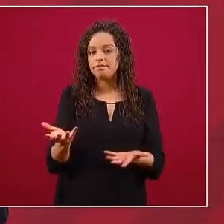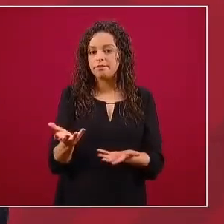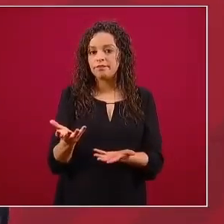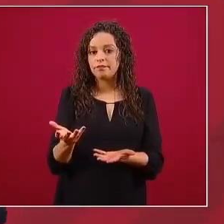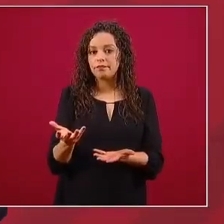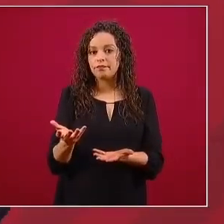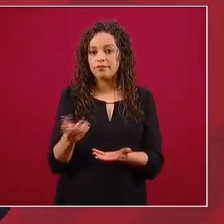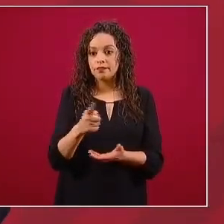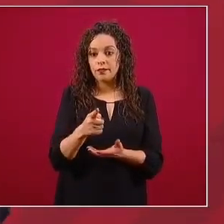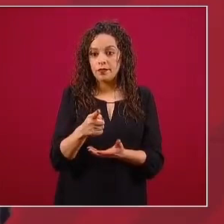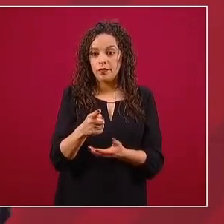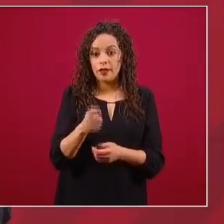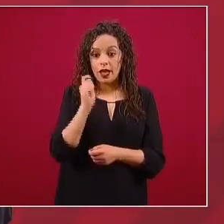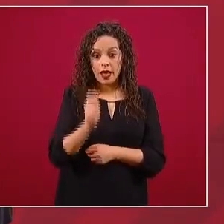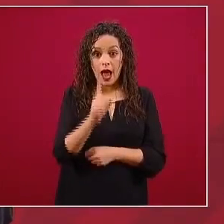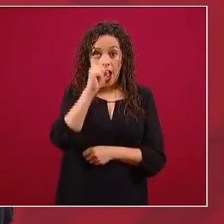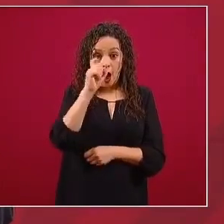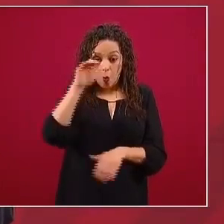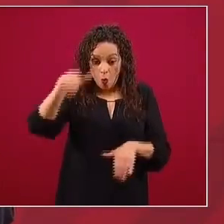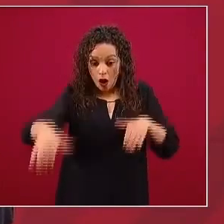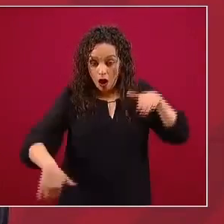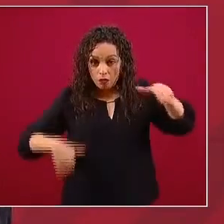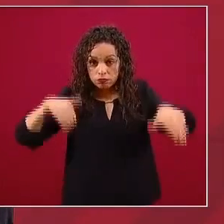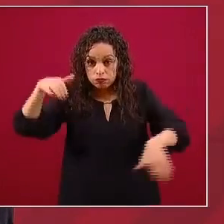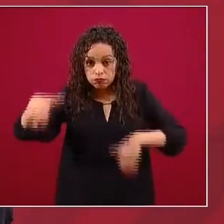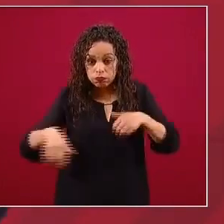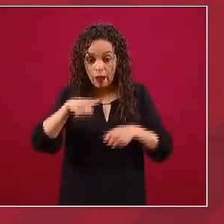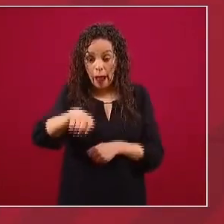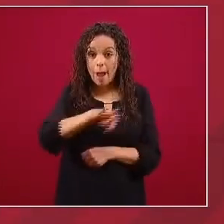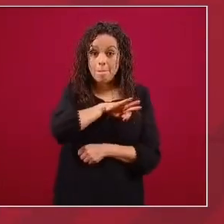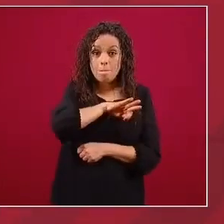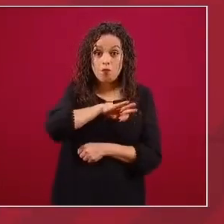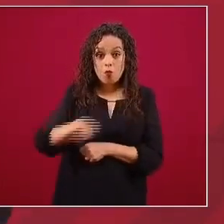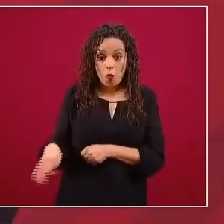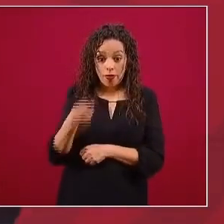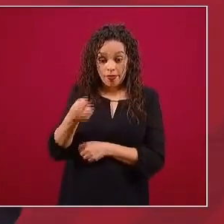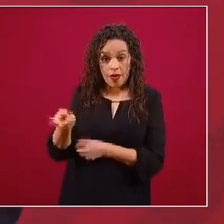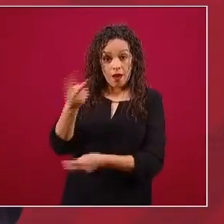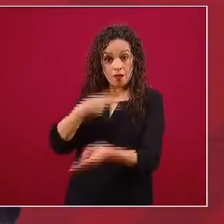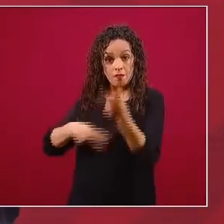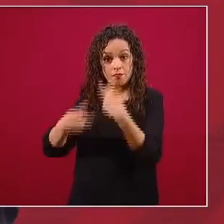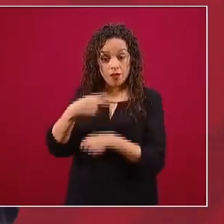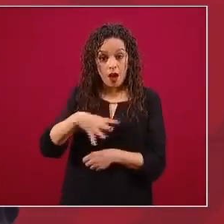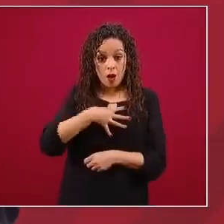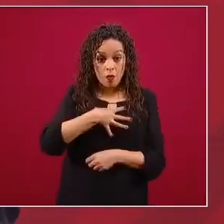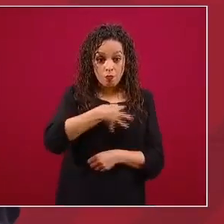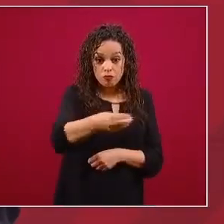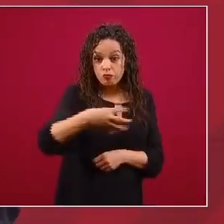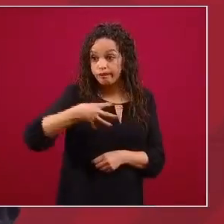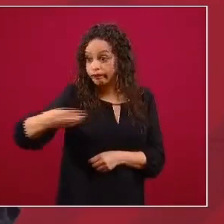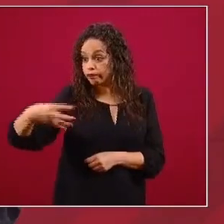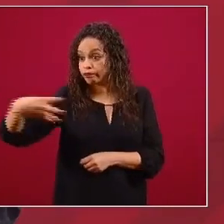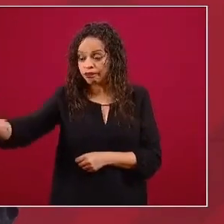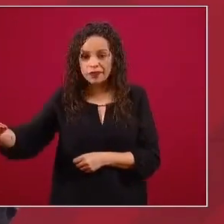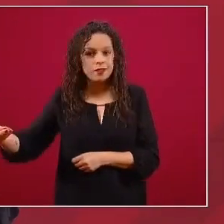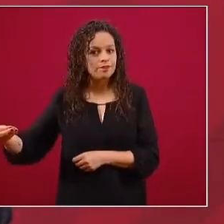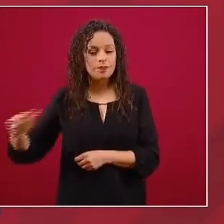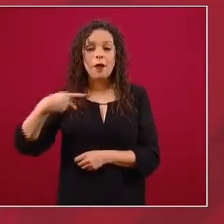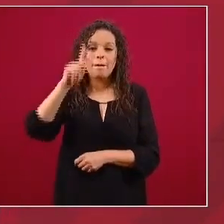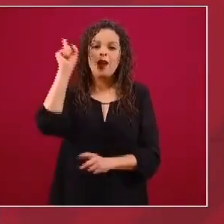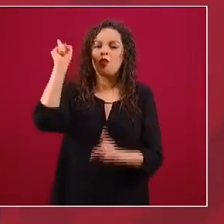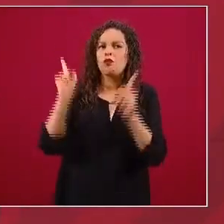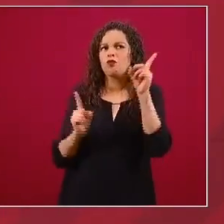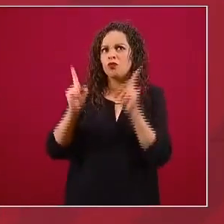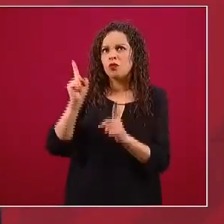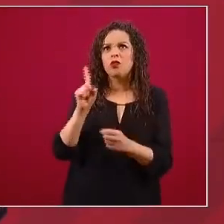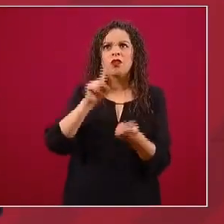transmisión, que la alberca por sí misma pueda ser una vía de transmisión. Es decir, quizá una inquietud que podría surgir es,